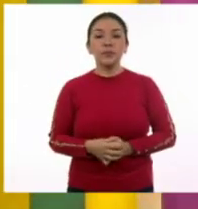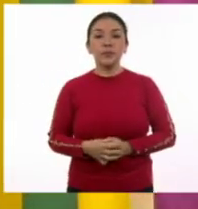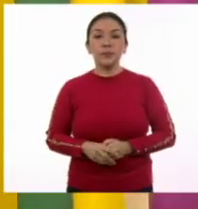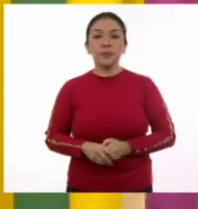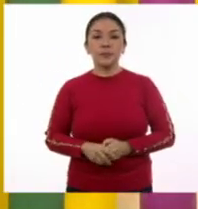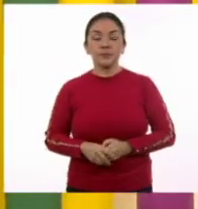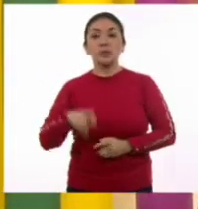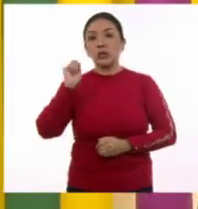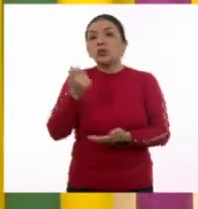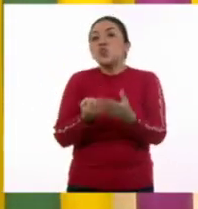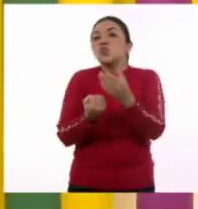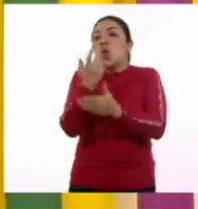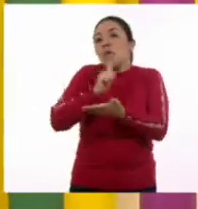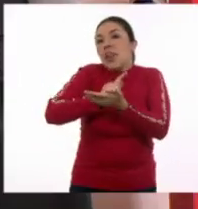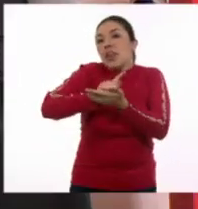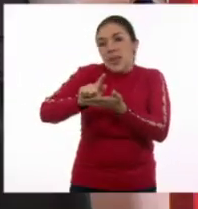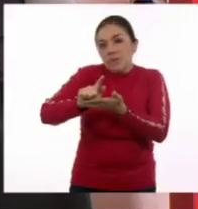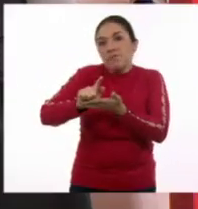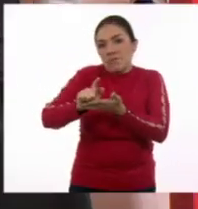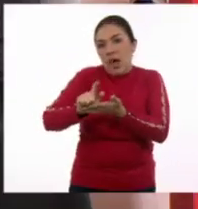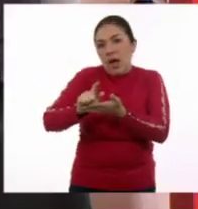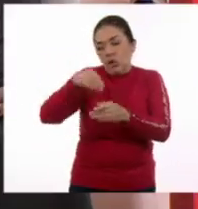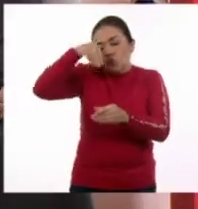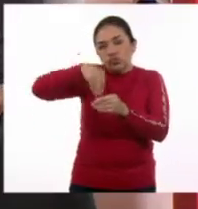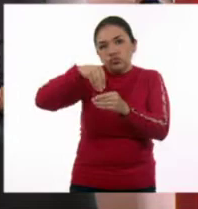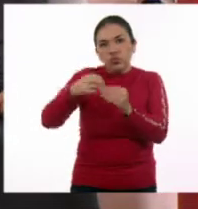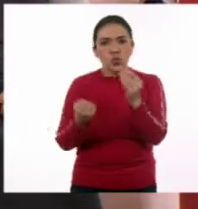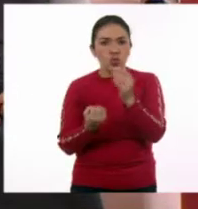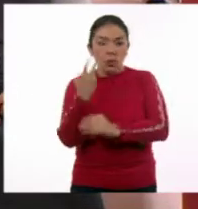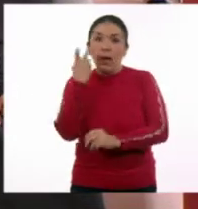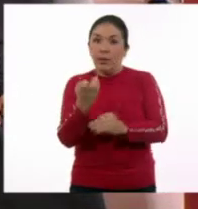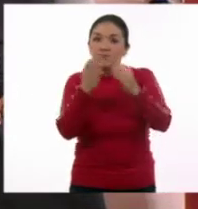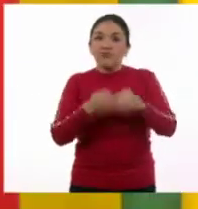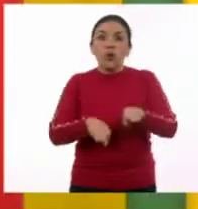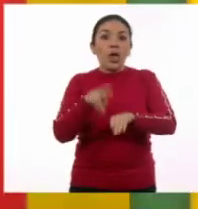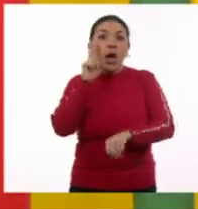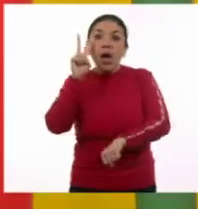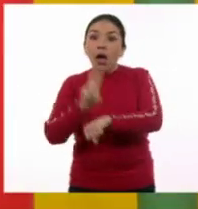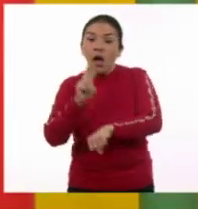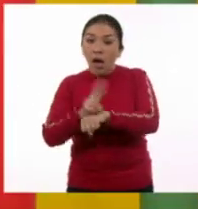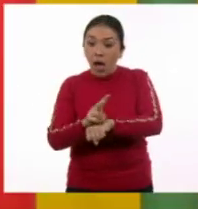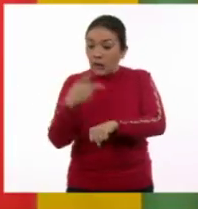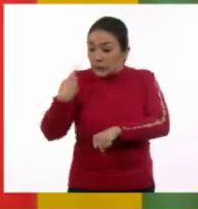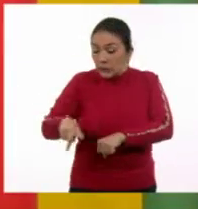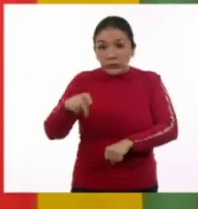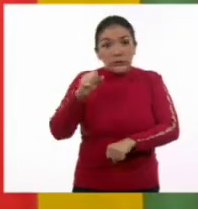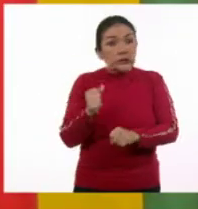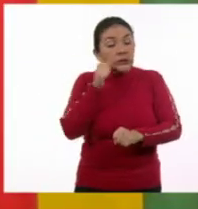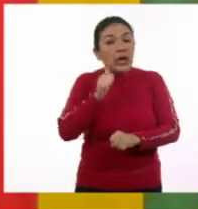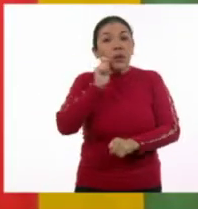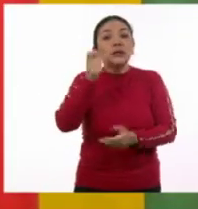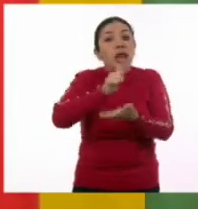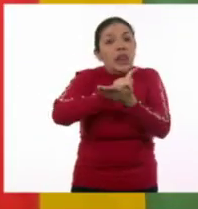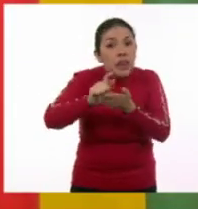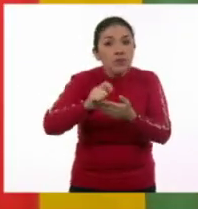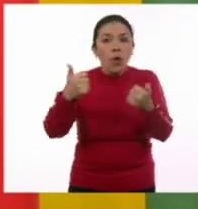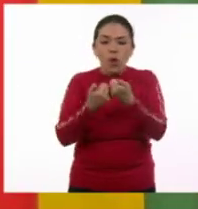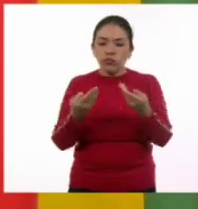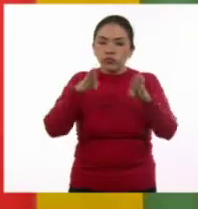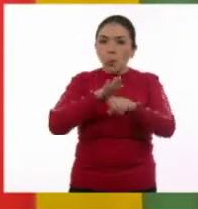está limpia que eso es importante verificar que nuestro equipo siempre se mantenga limpio y que esté